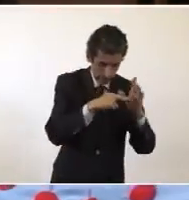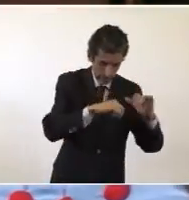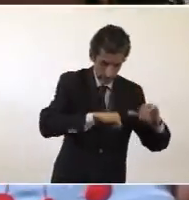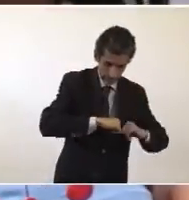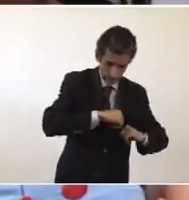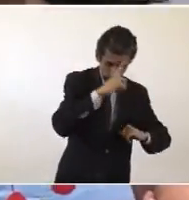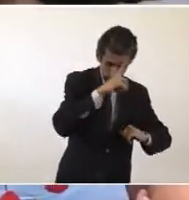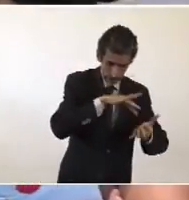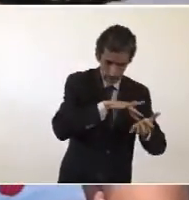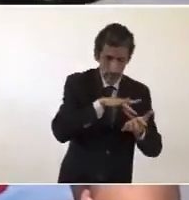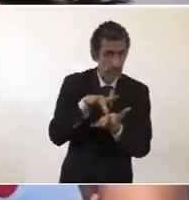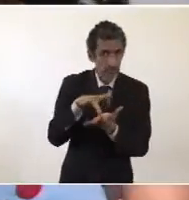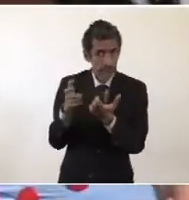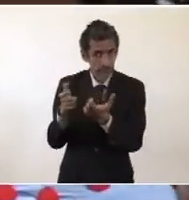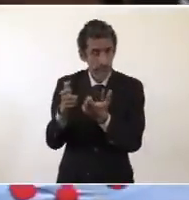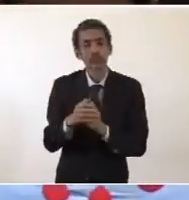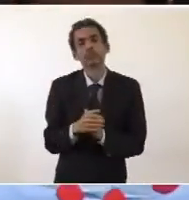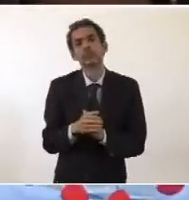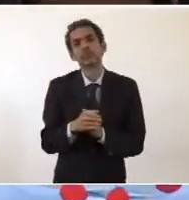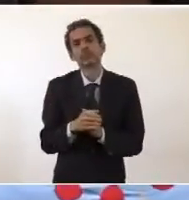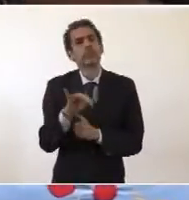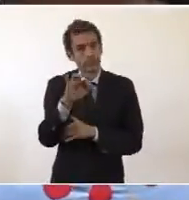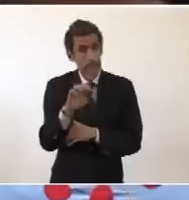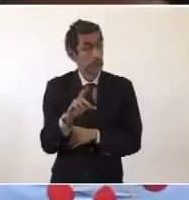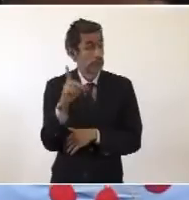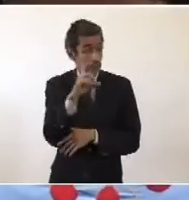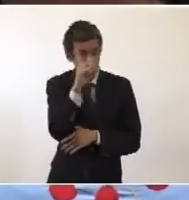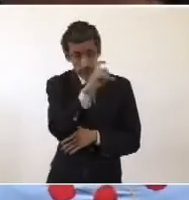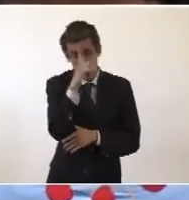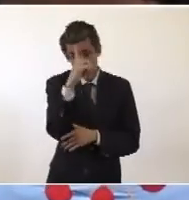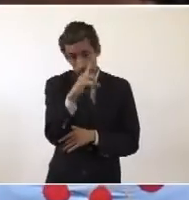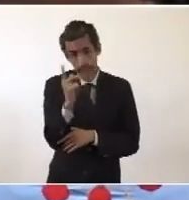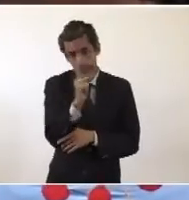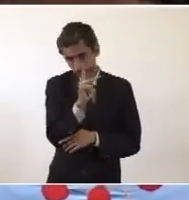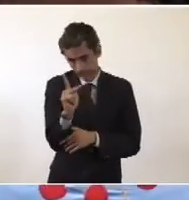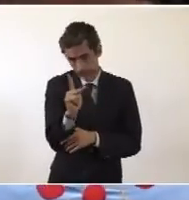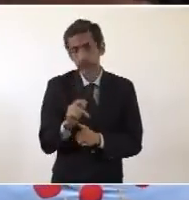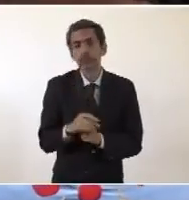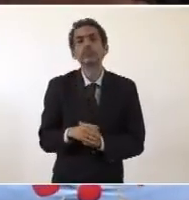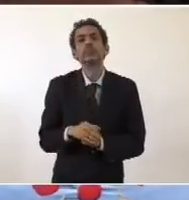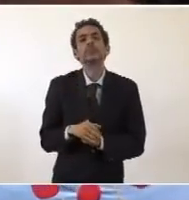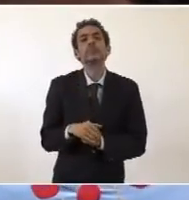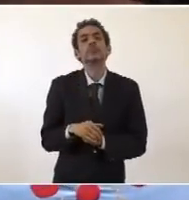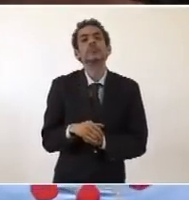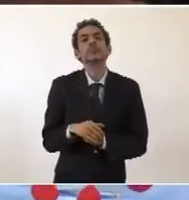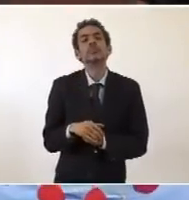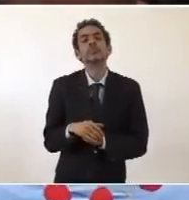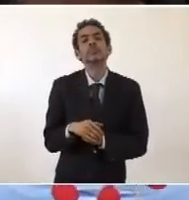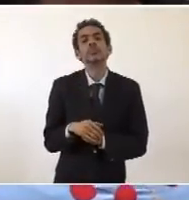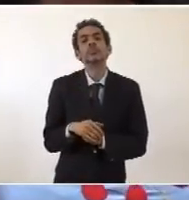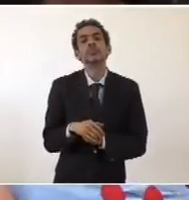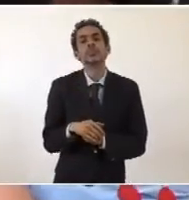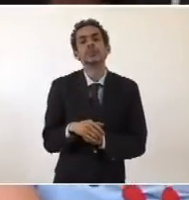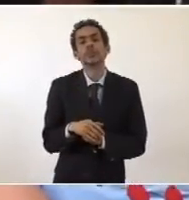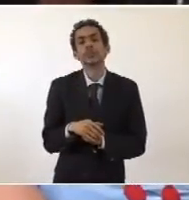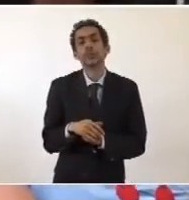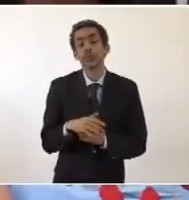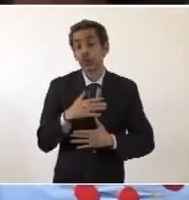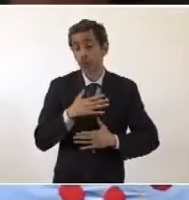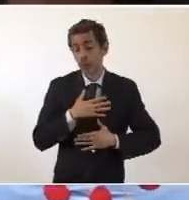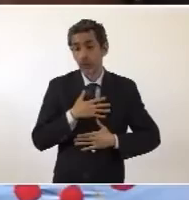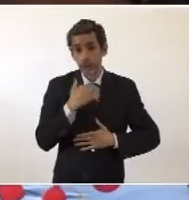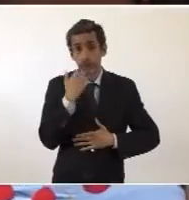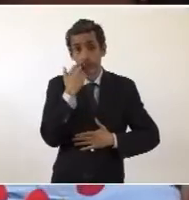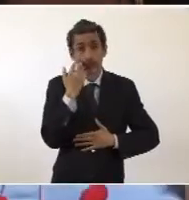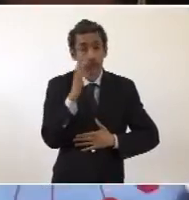Es una situación evidentemente difícil para todos. Y el gobierno, que ese es un mensaje que quisiéramos que